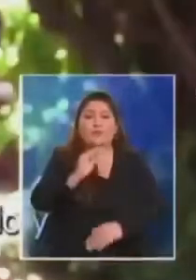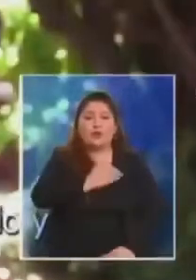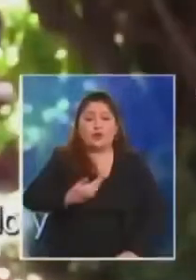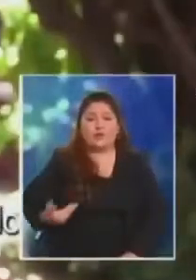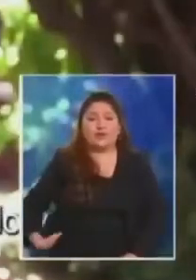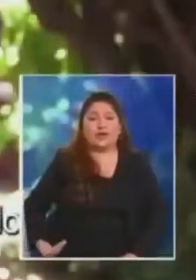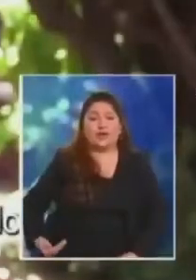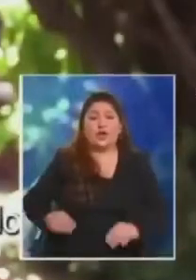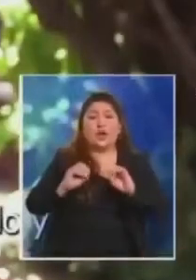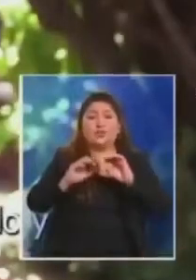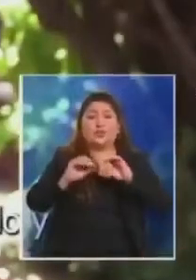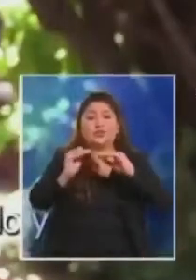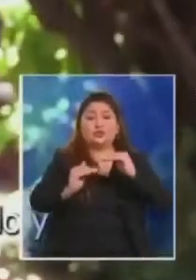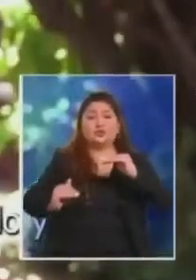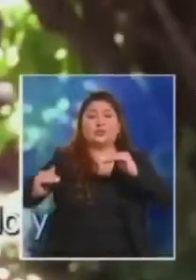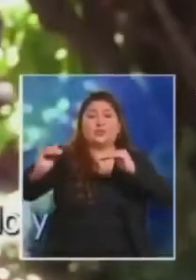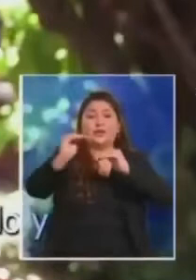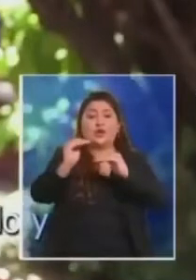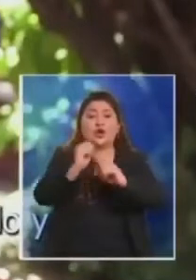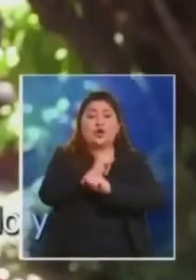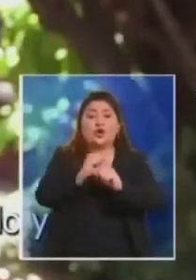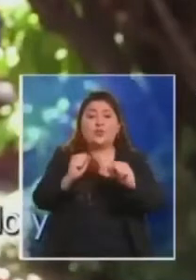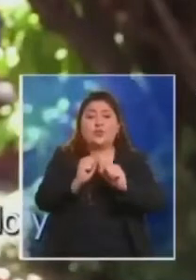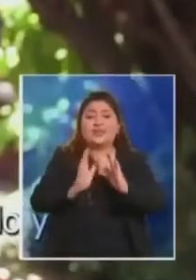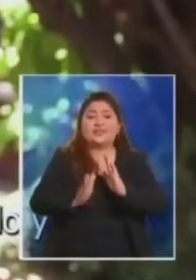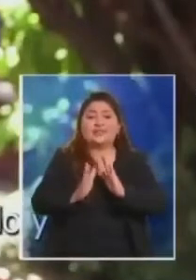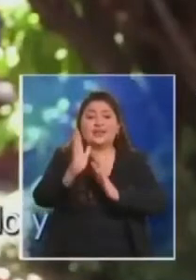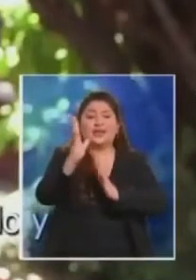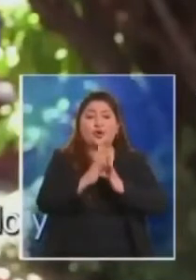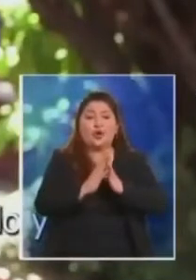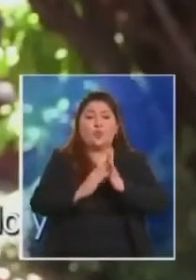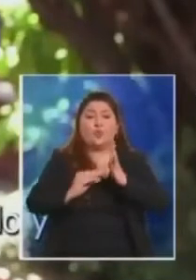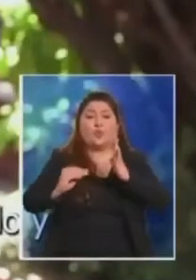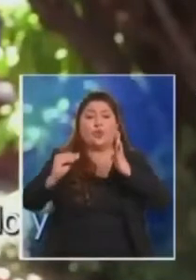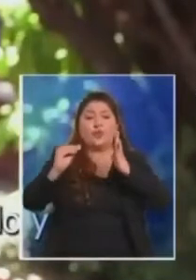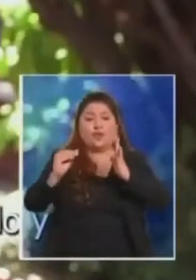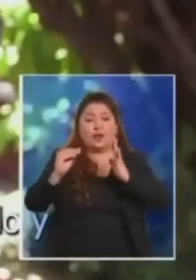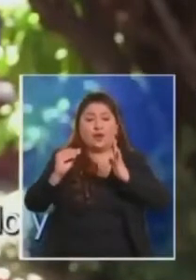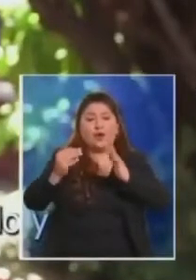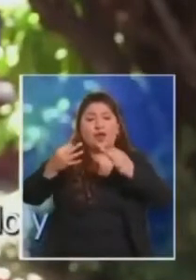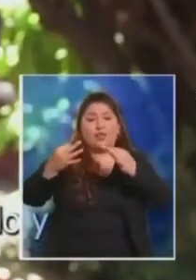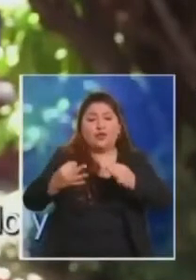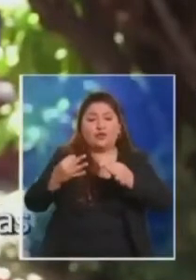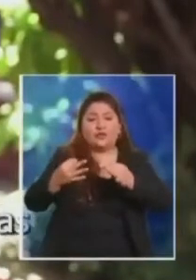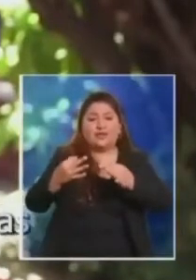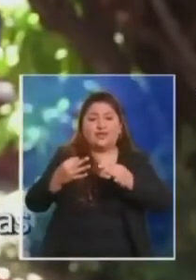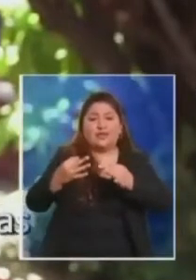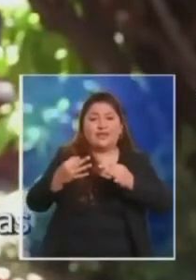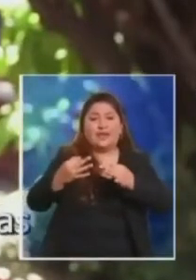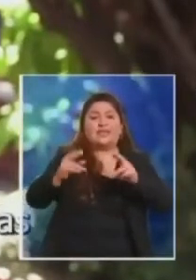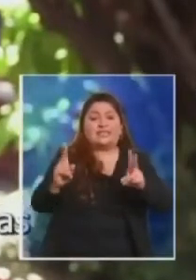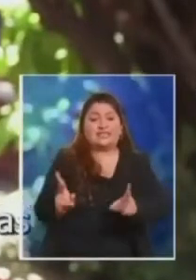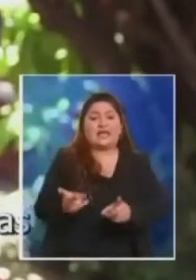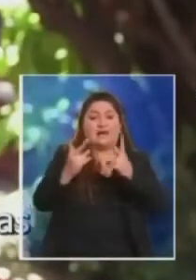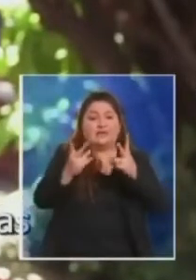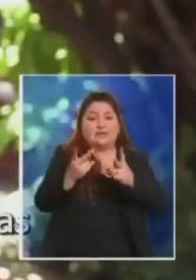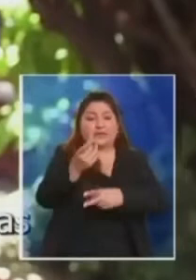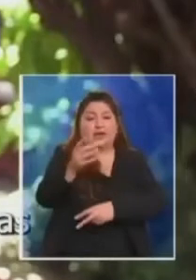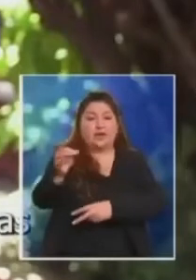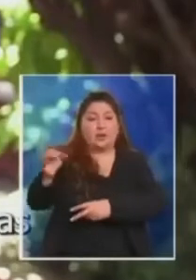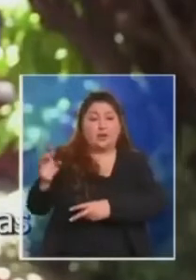educación superior no puede seguir bajo un modelo y una lógica subsidiaria del sálvese quien pueda, que ha impuesto criterios